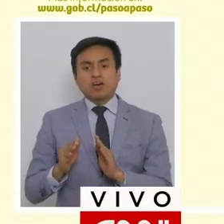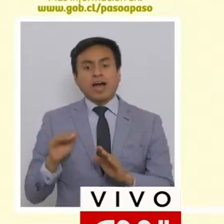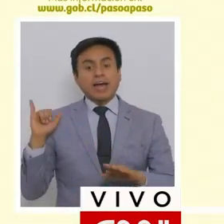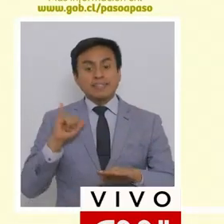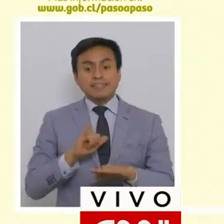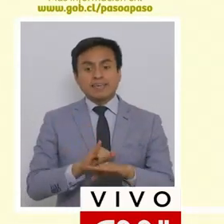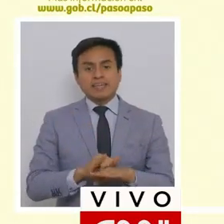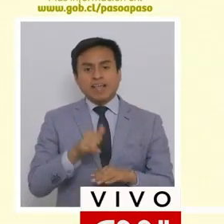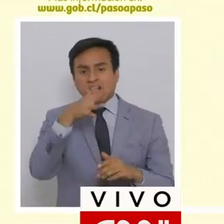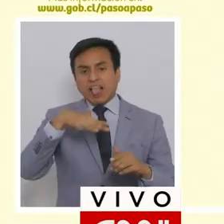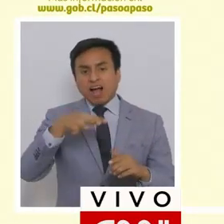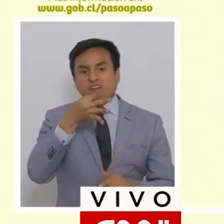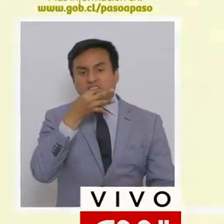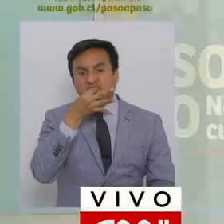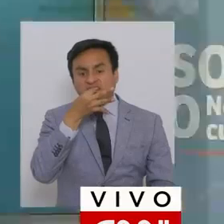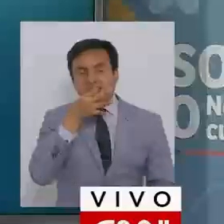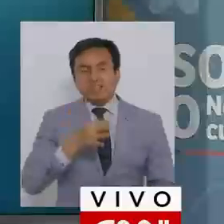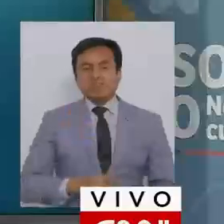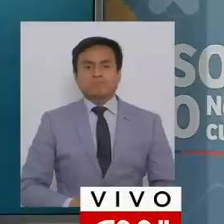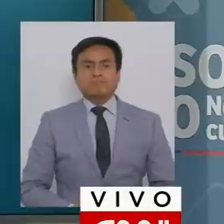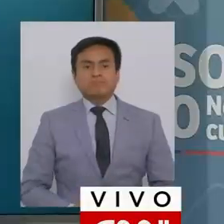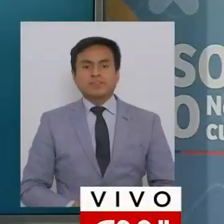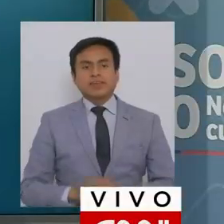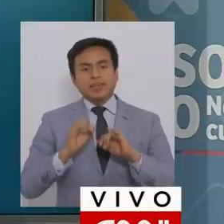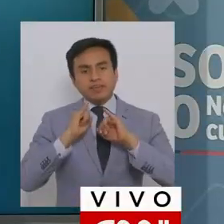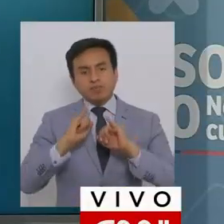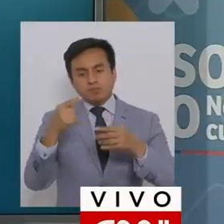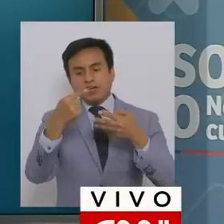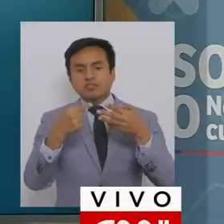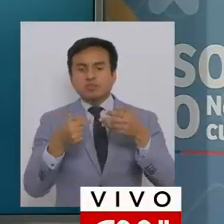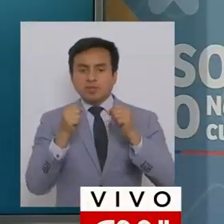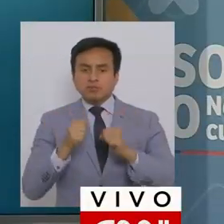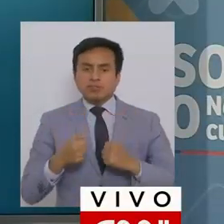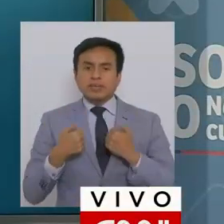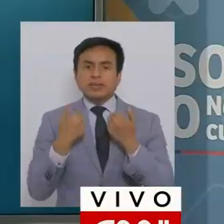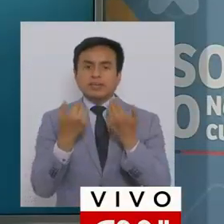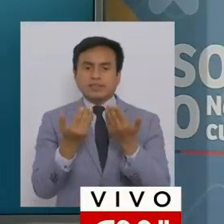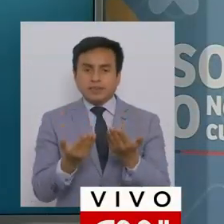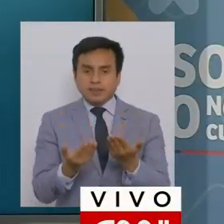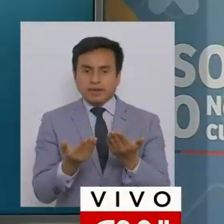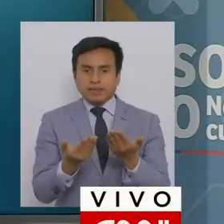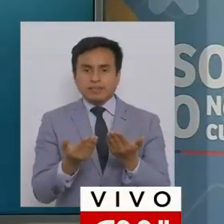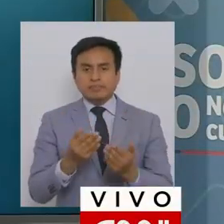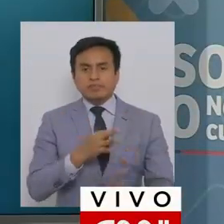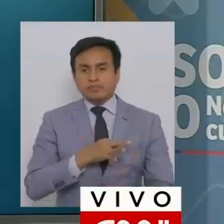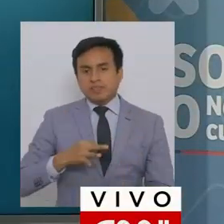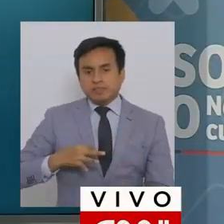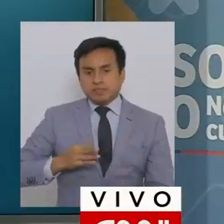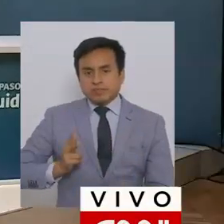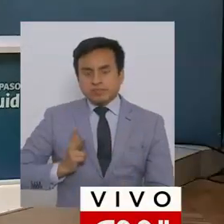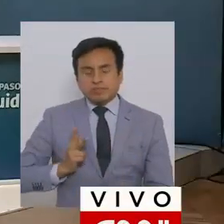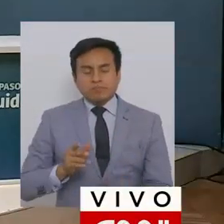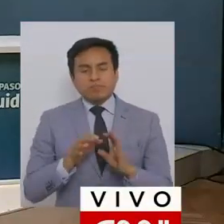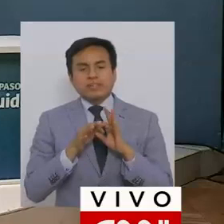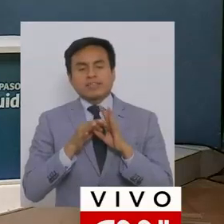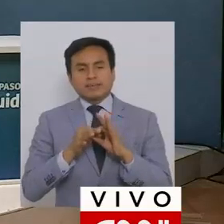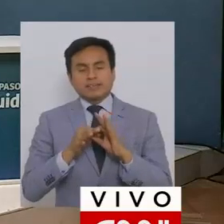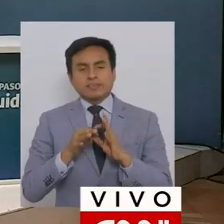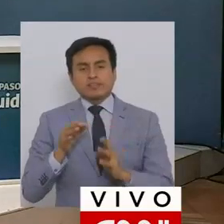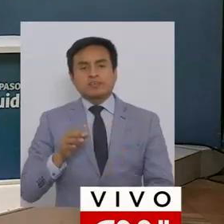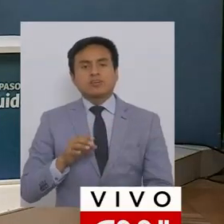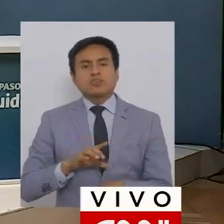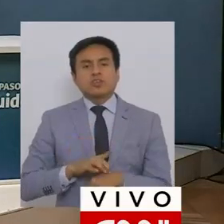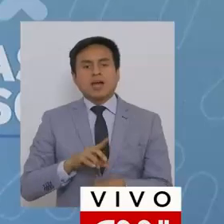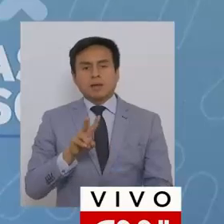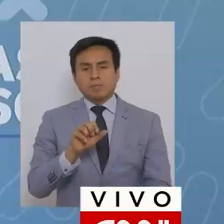Aysén, Lago Verde. Es la información que podemos entregarle, señor ministro. Muchas gracias, doctora